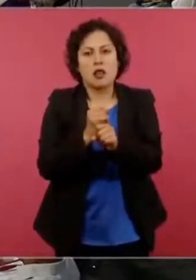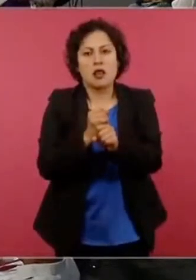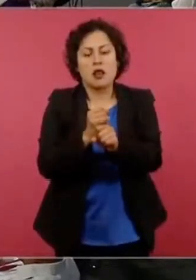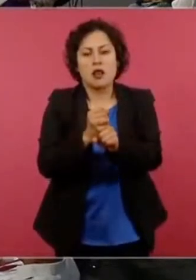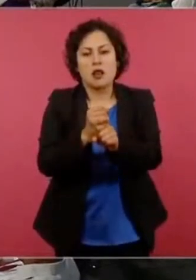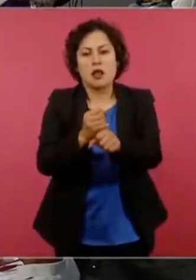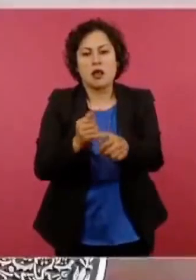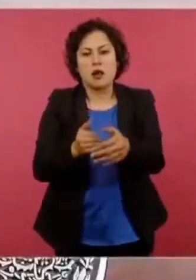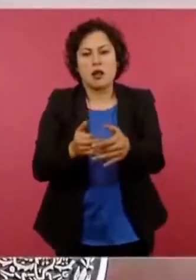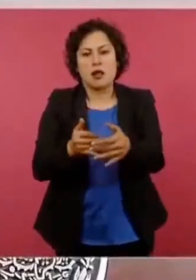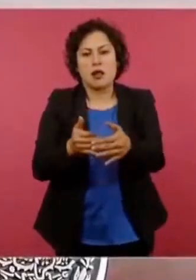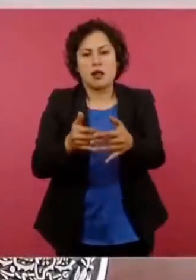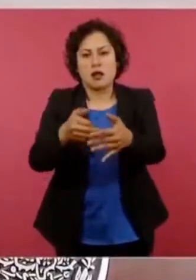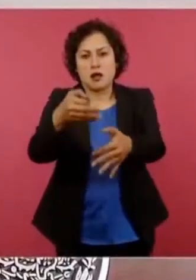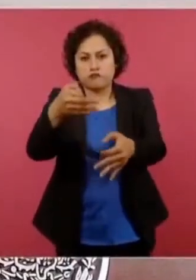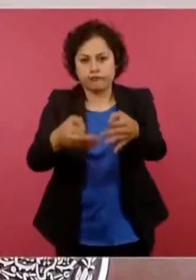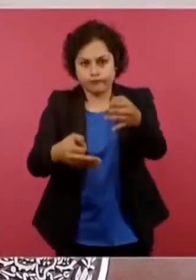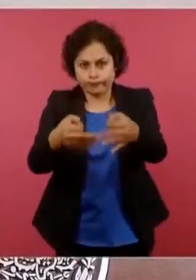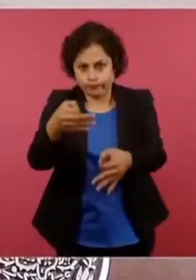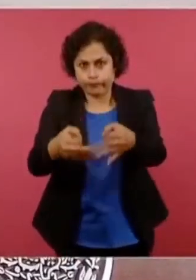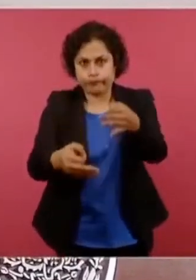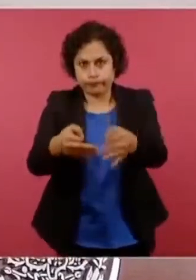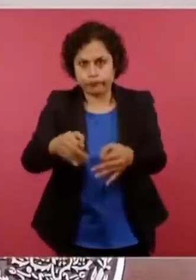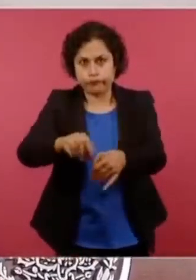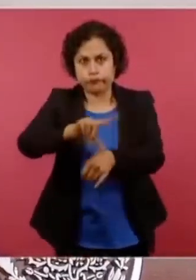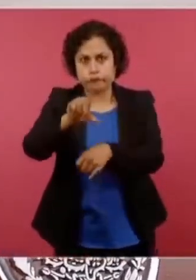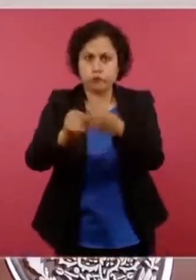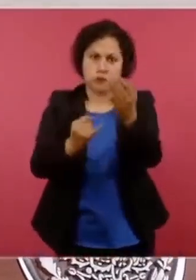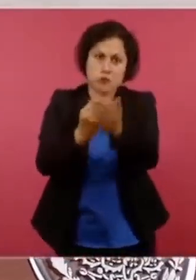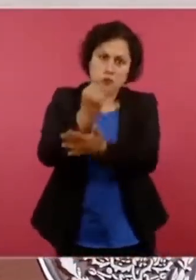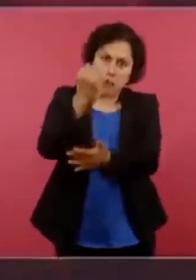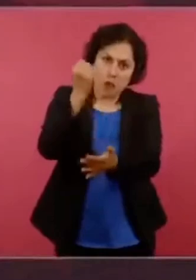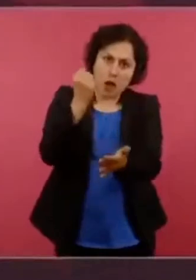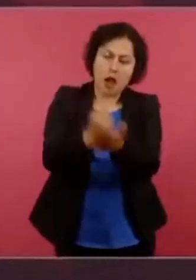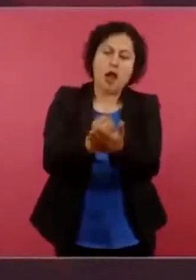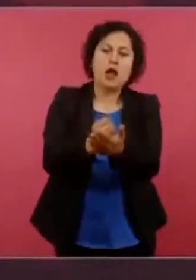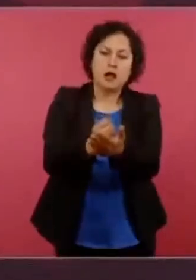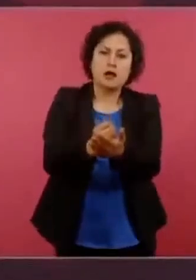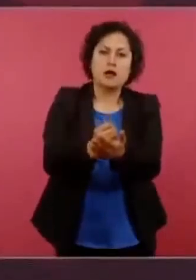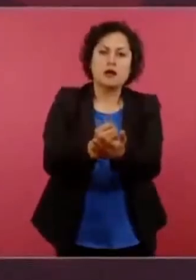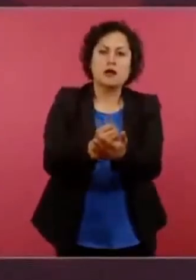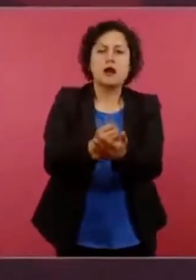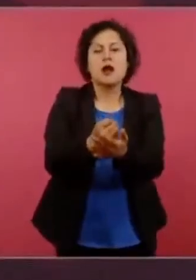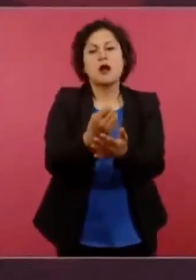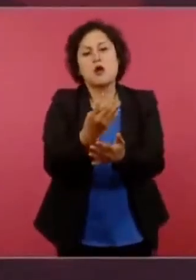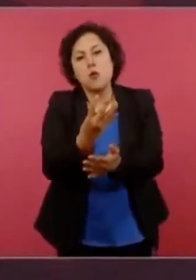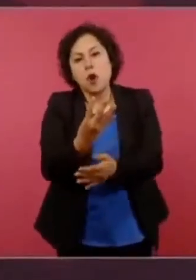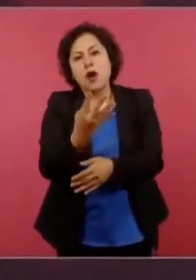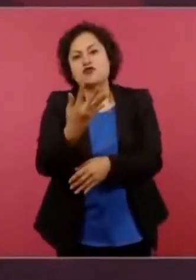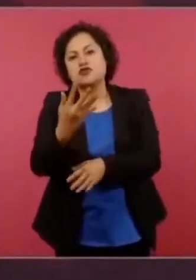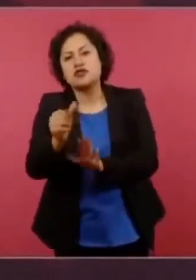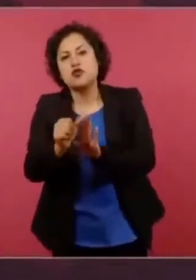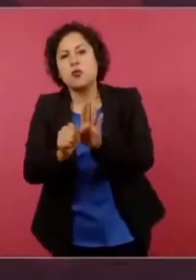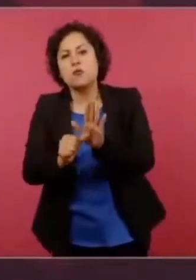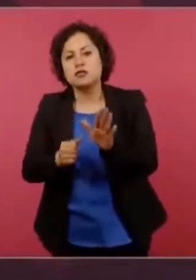cuando se decide 4 o 5 meses después que termina todo el